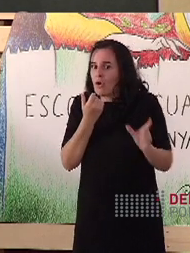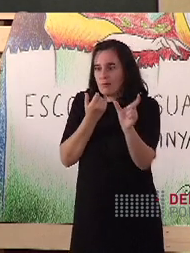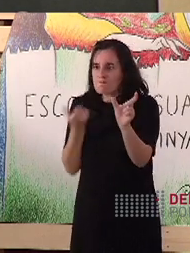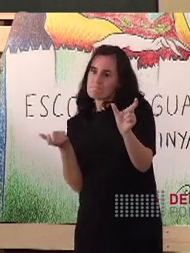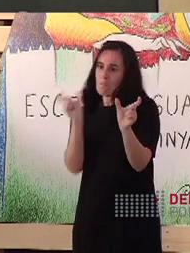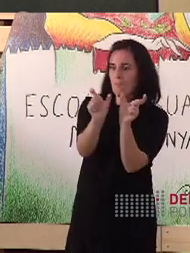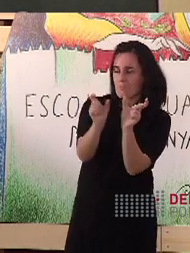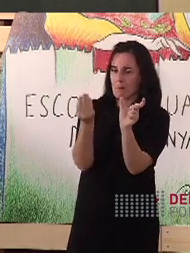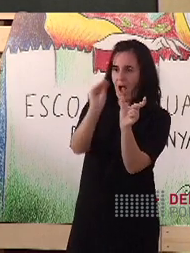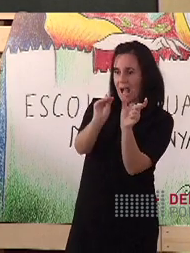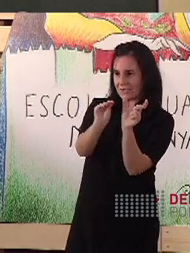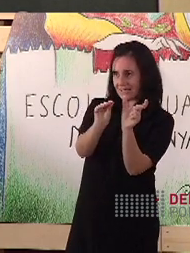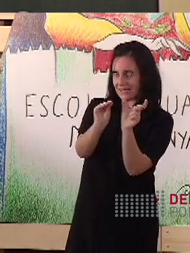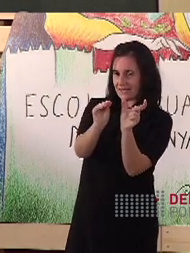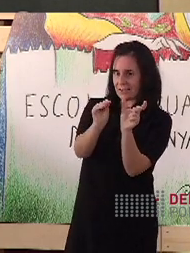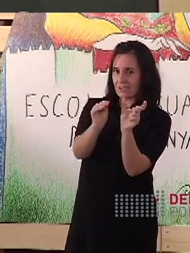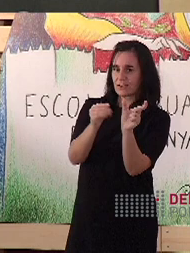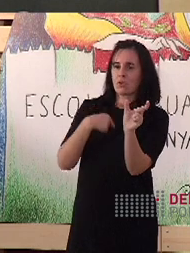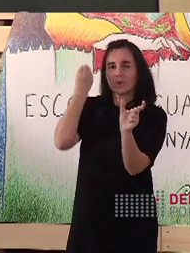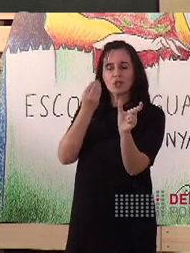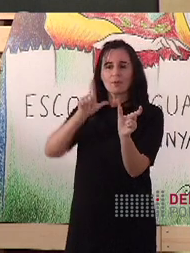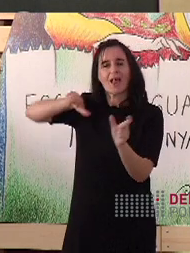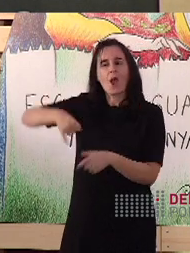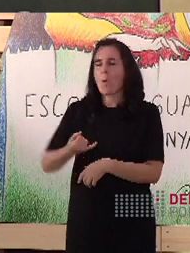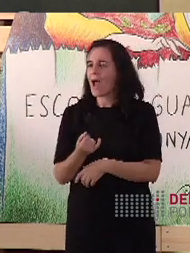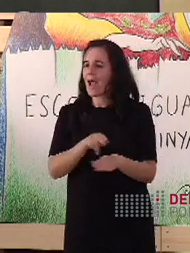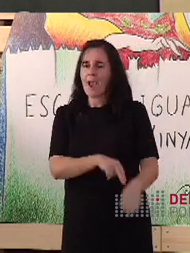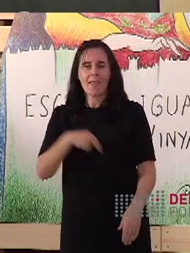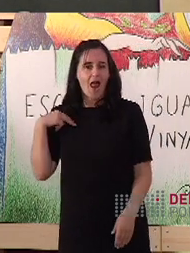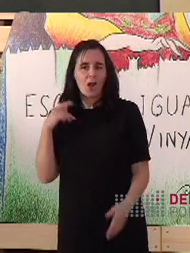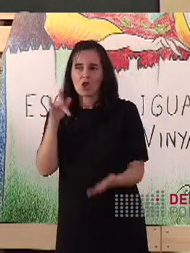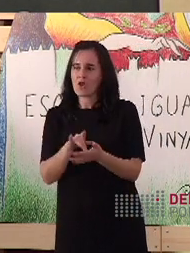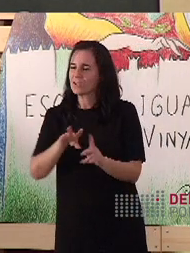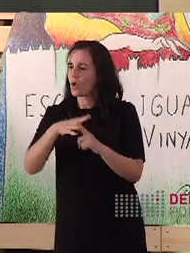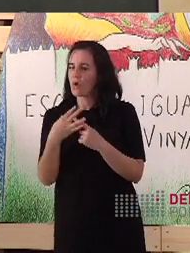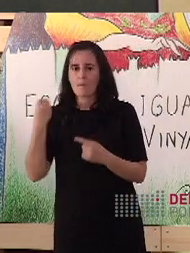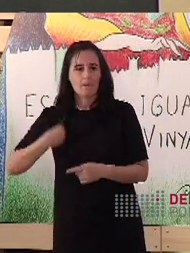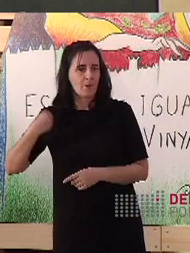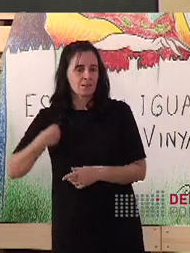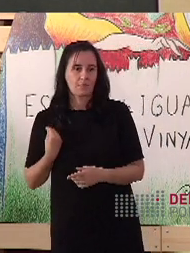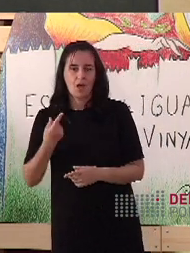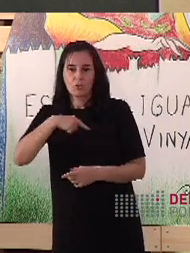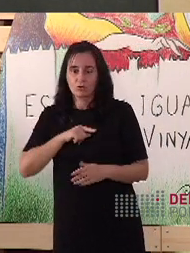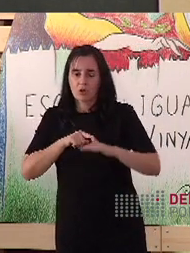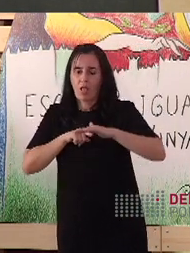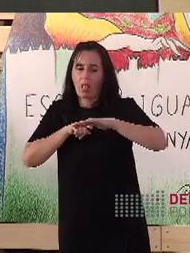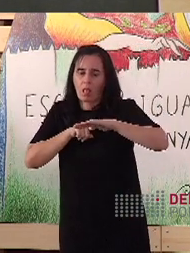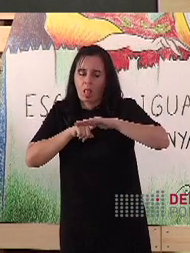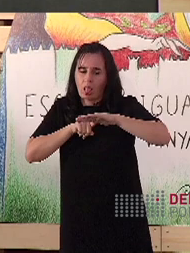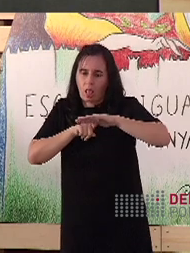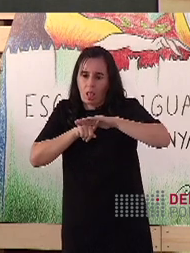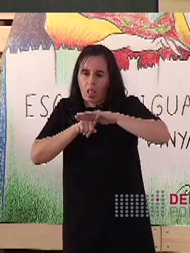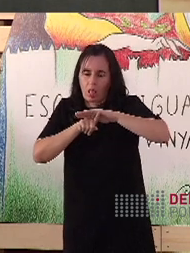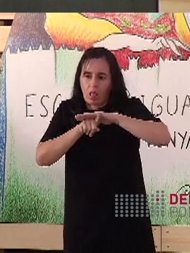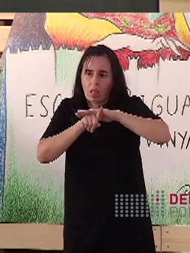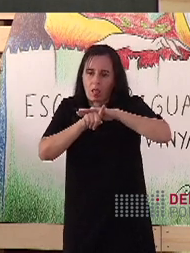eu penso que pasa na linguaxe en xeral, que a nos nos costa moito avanzar, e cada vez que nos avanzamos,